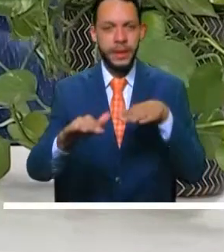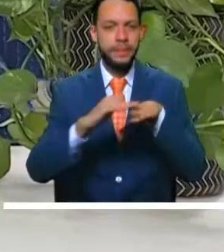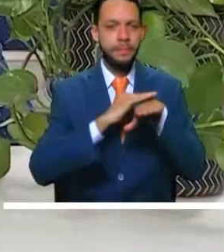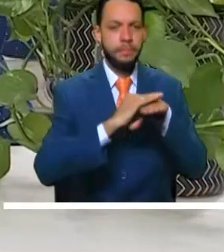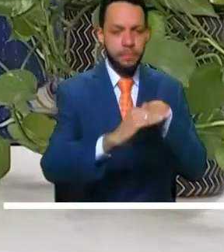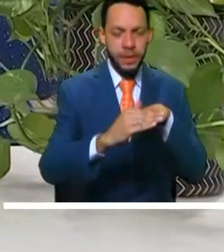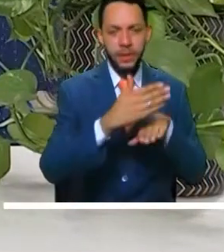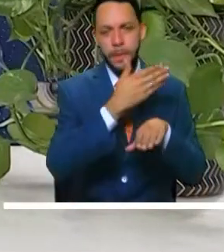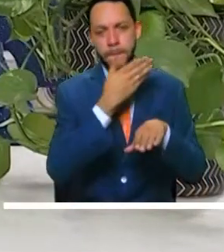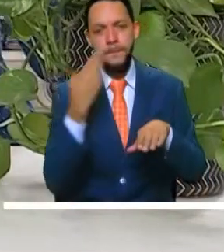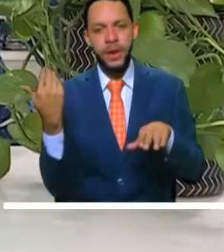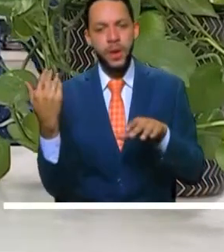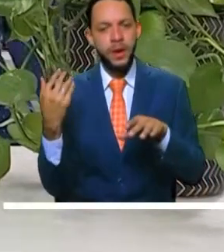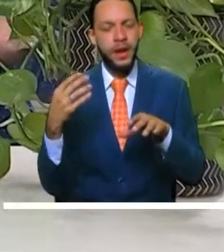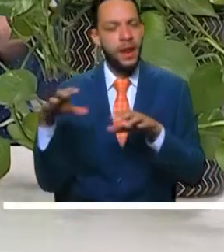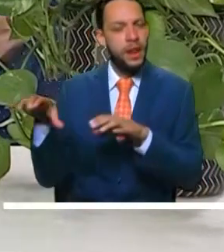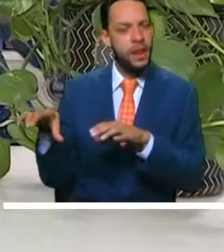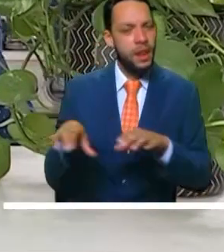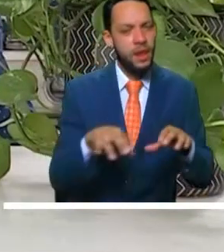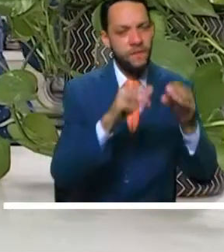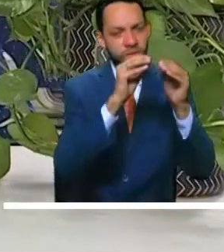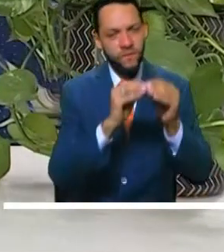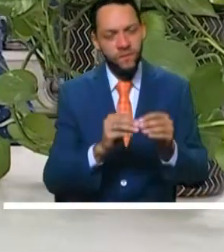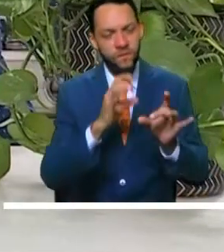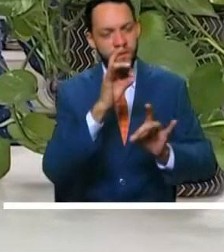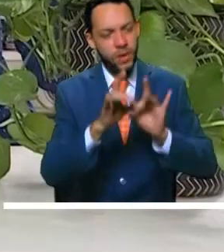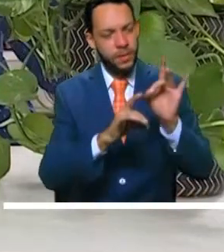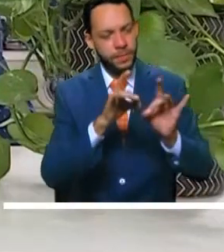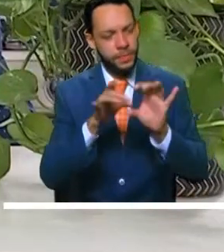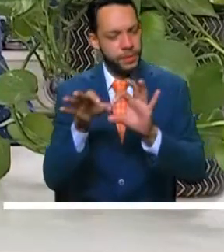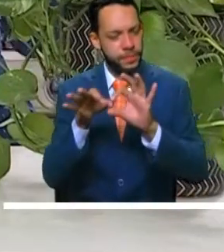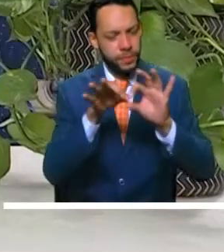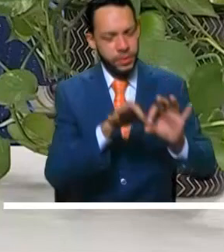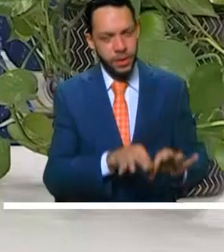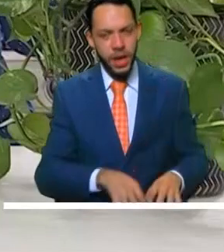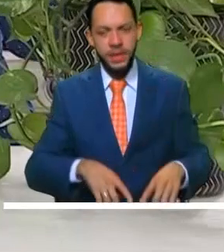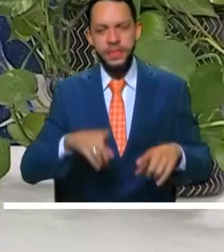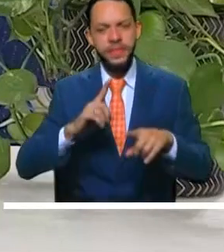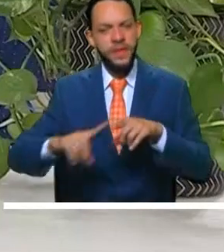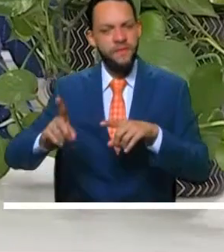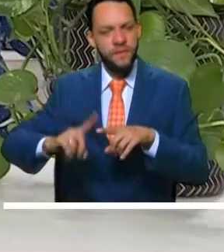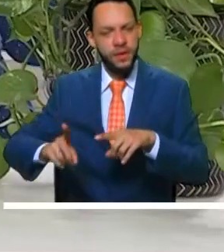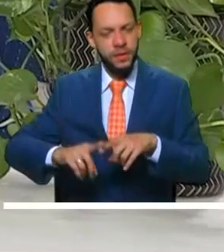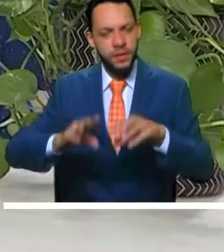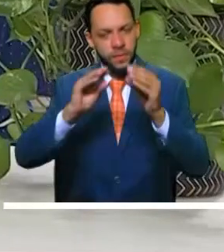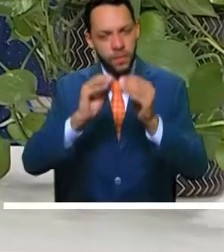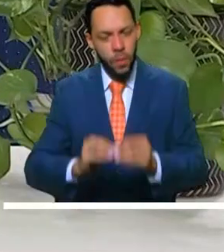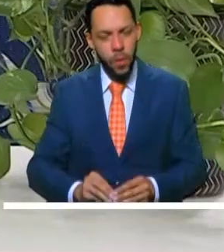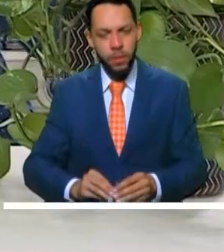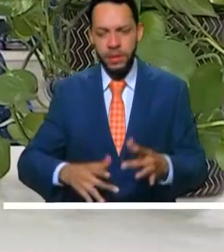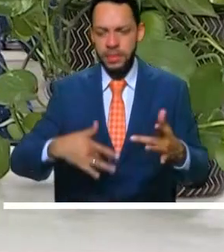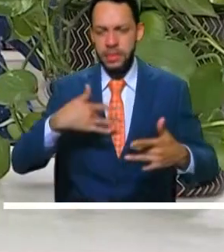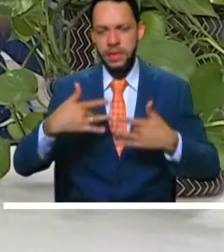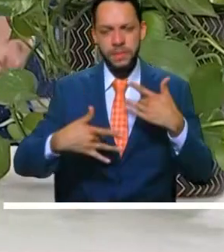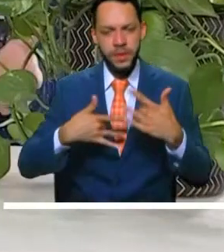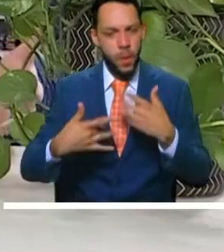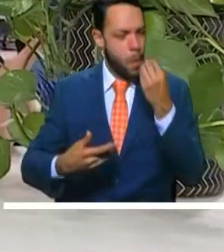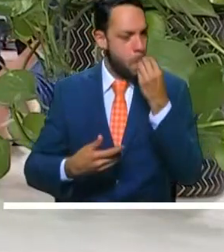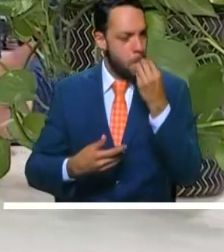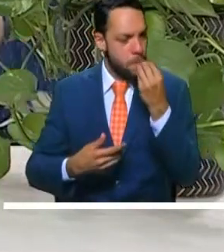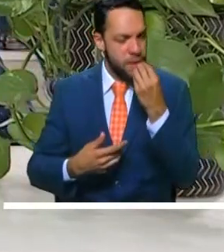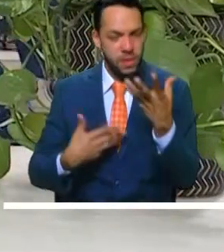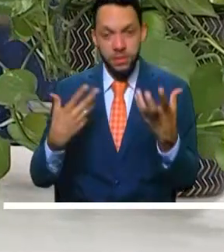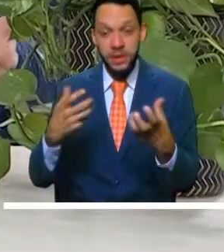tener un estilo de vida saludable, un estilo de alimentación variado, equilibrado, divertido,